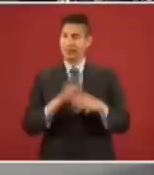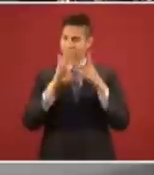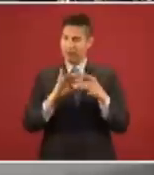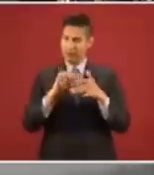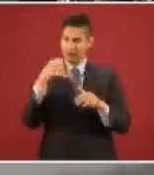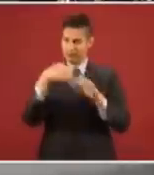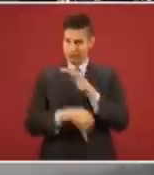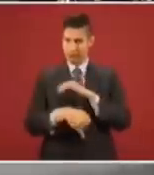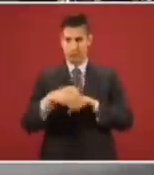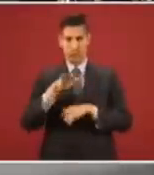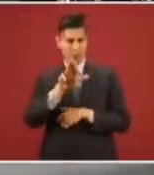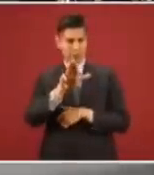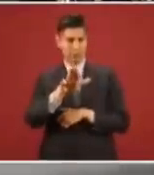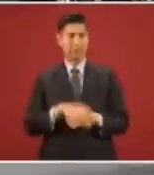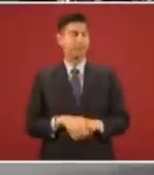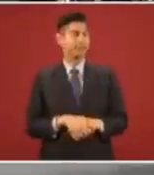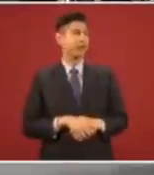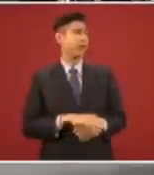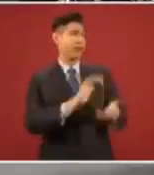detalladamente. Gracias.